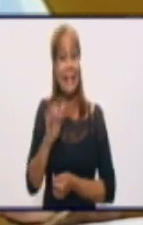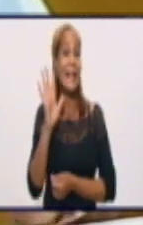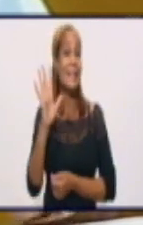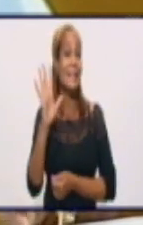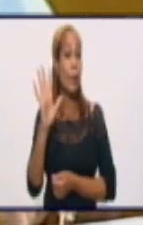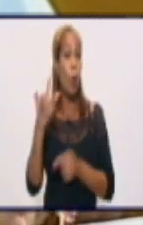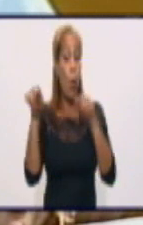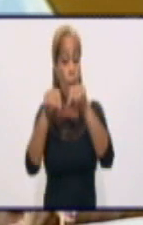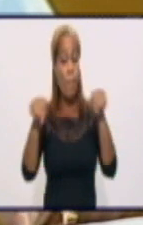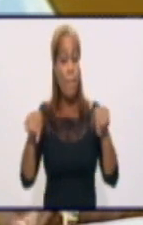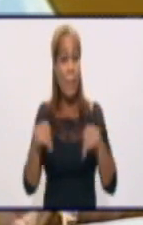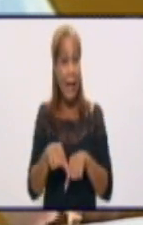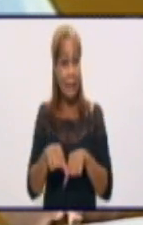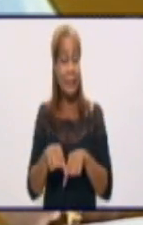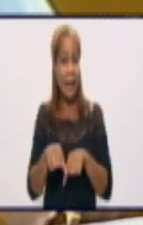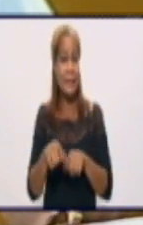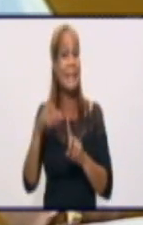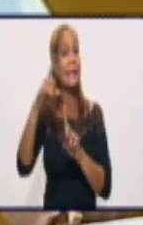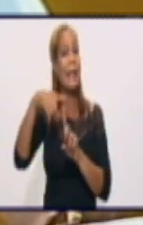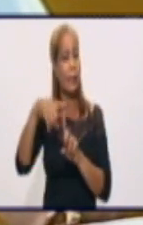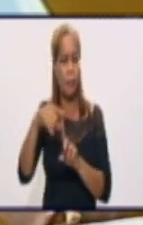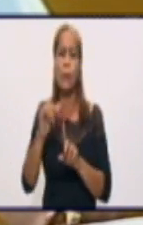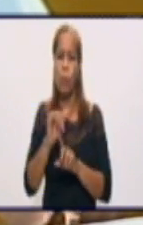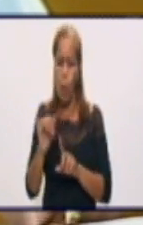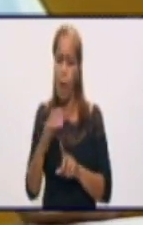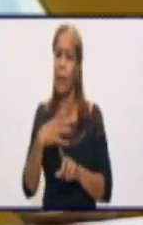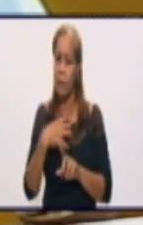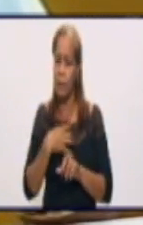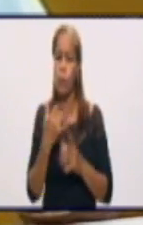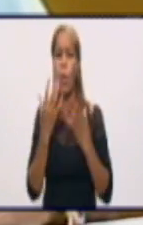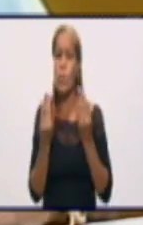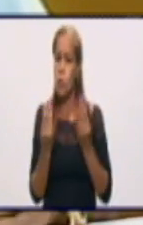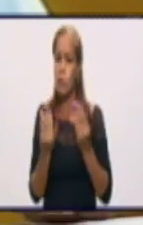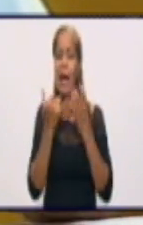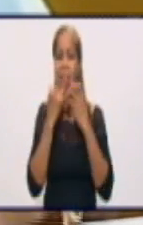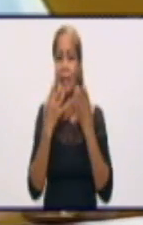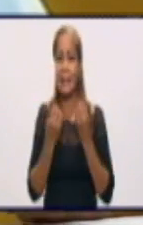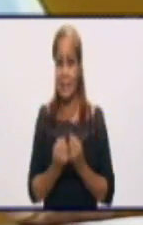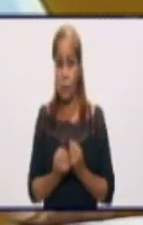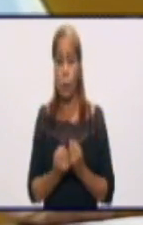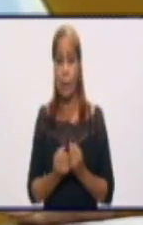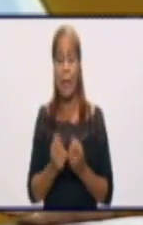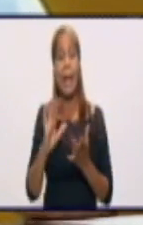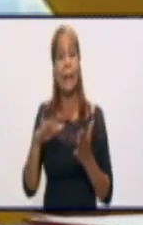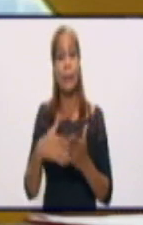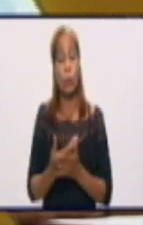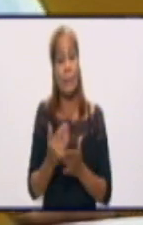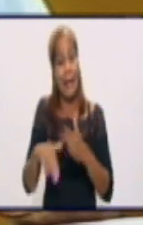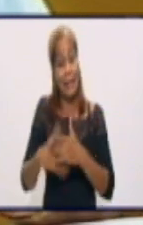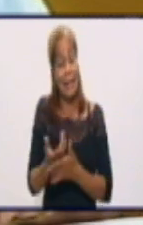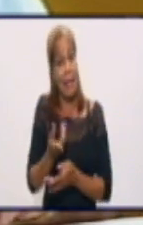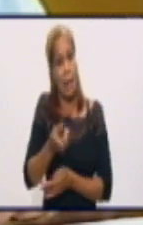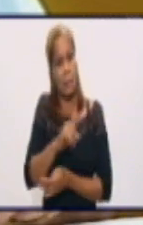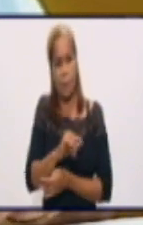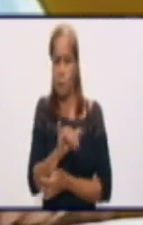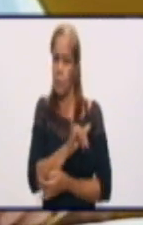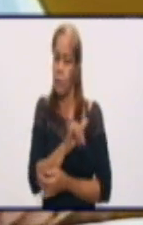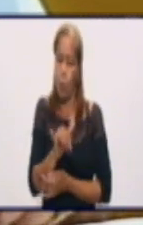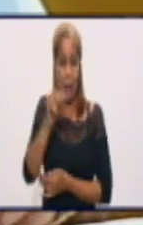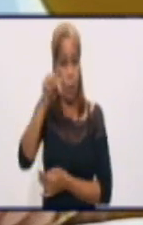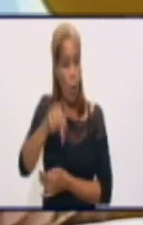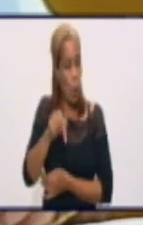avería a un nivel de afectación de unos 25 a 30 aguas en el día de ayer y hoy va a ser repito igual y no sea